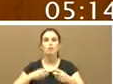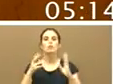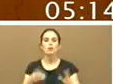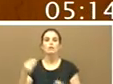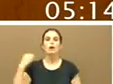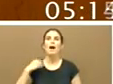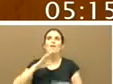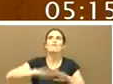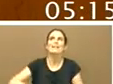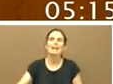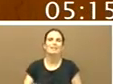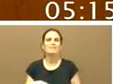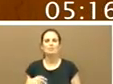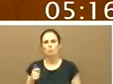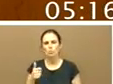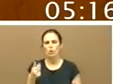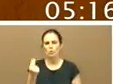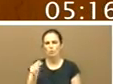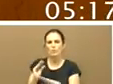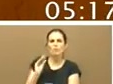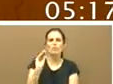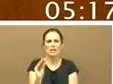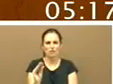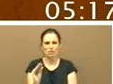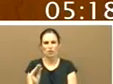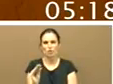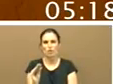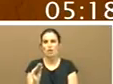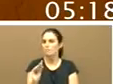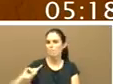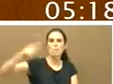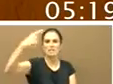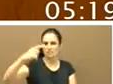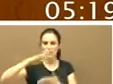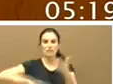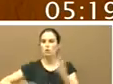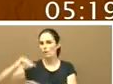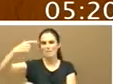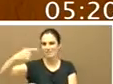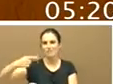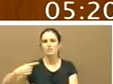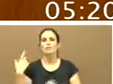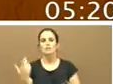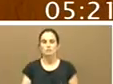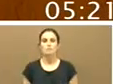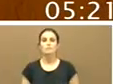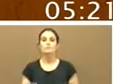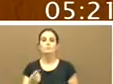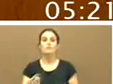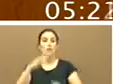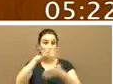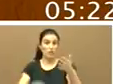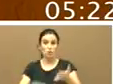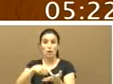financiación en ese reparto que en ninguna otra comunidad. Cataluña, señorías, paga